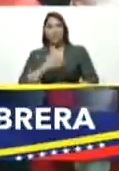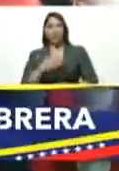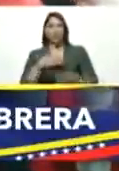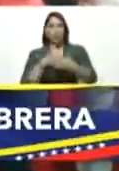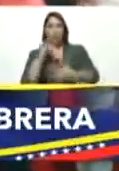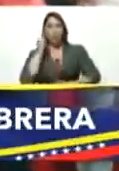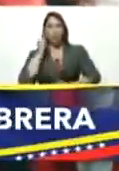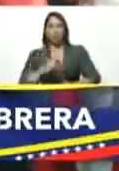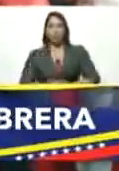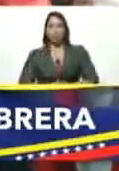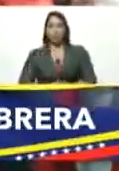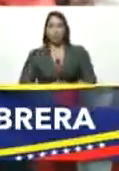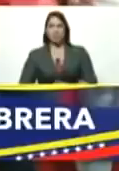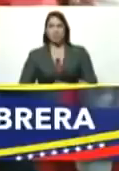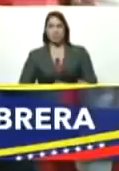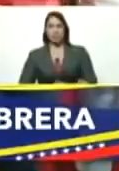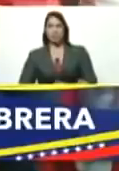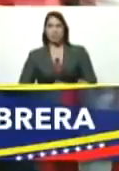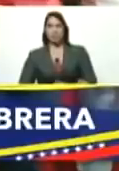mujeres